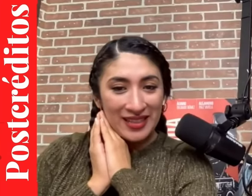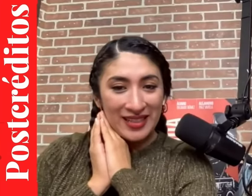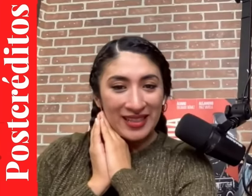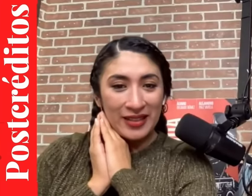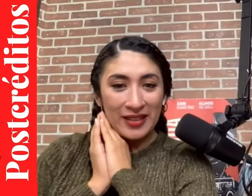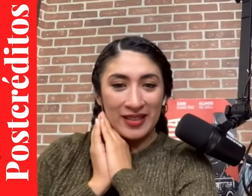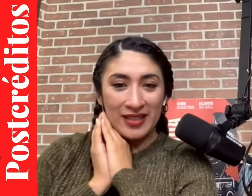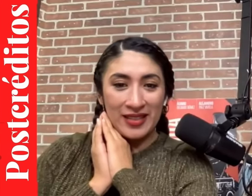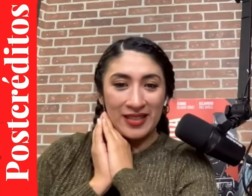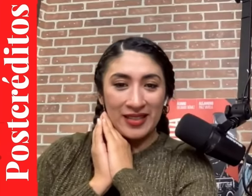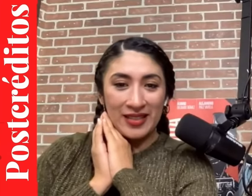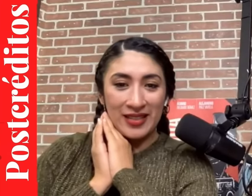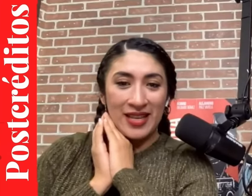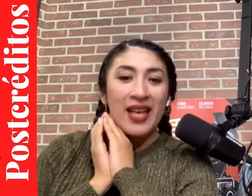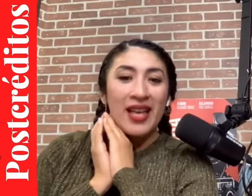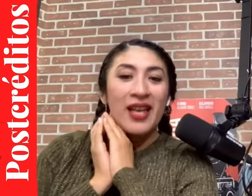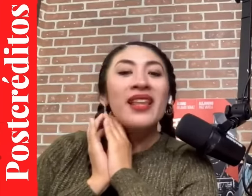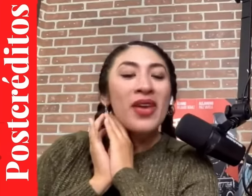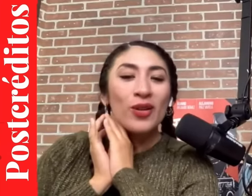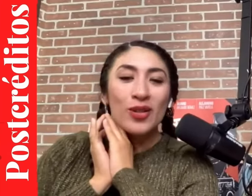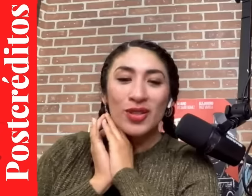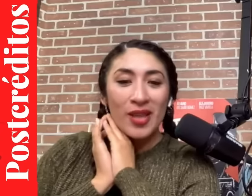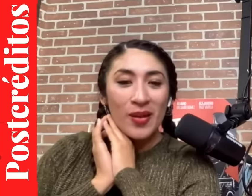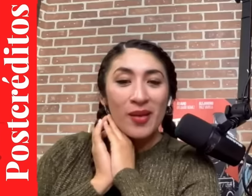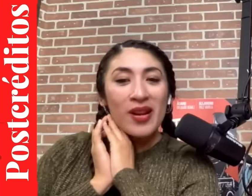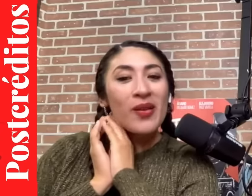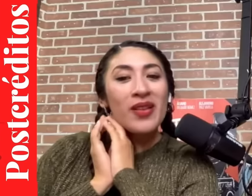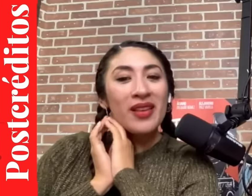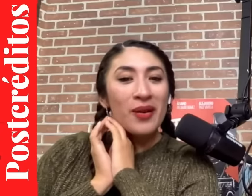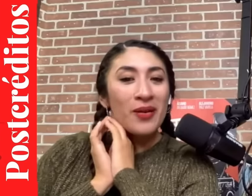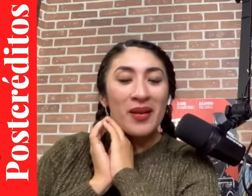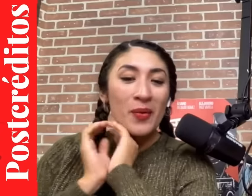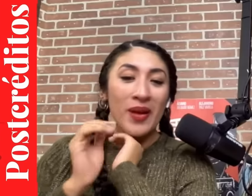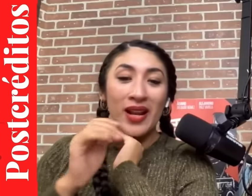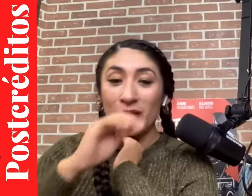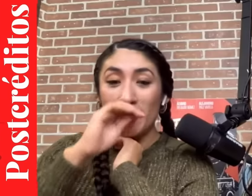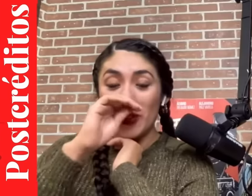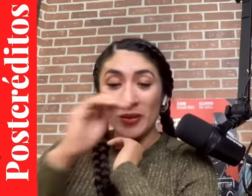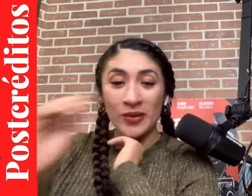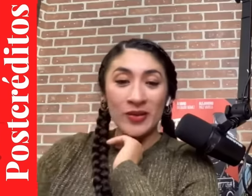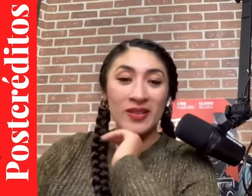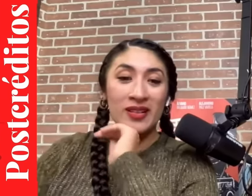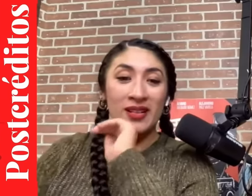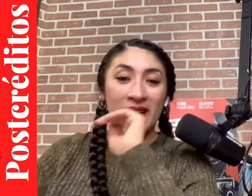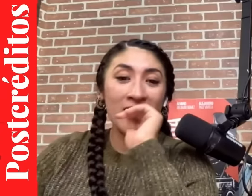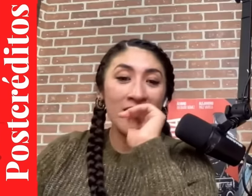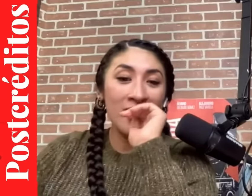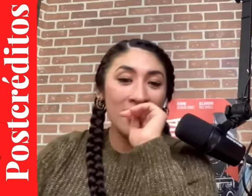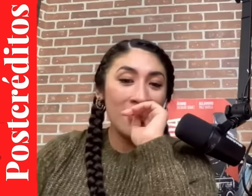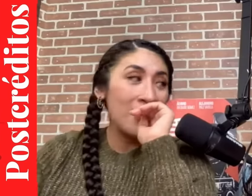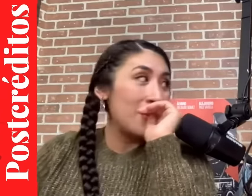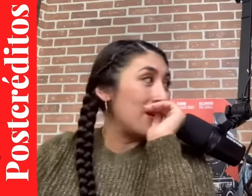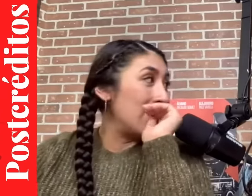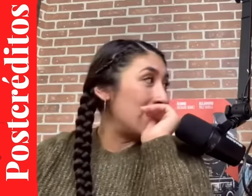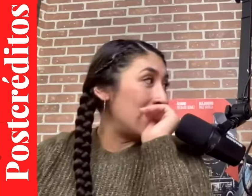irra qué dijo Graciela Perlita mi hijo yosh quedó enamorado de ti cuando te habló para su